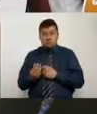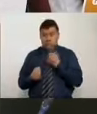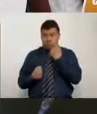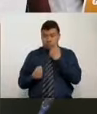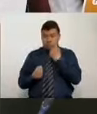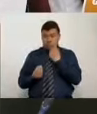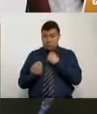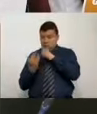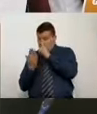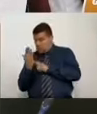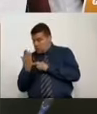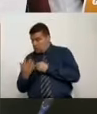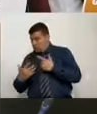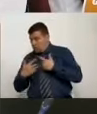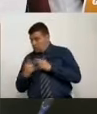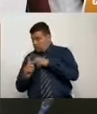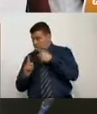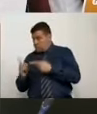diferentes listas.